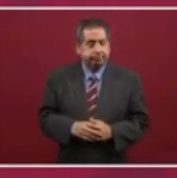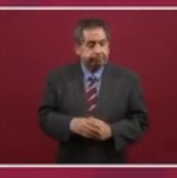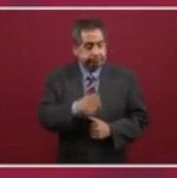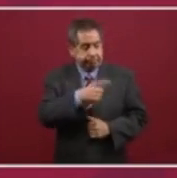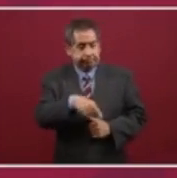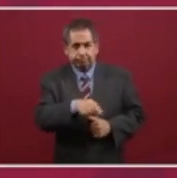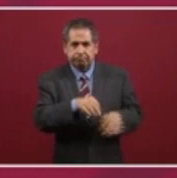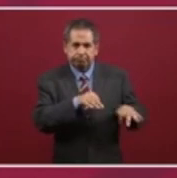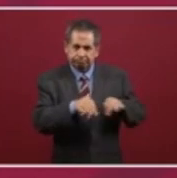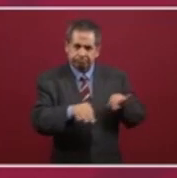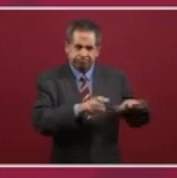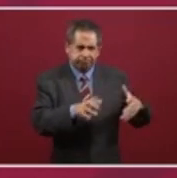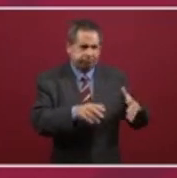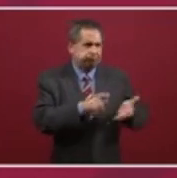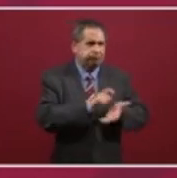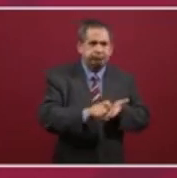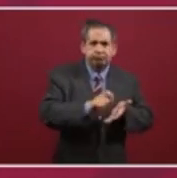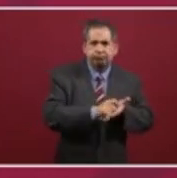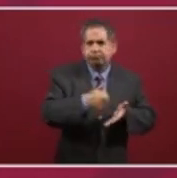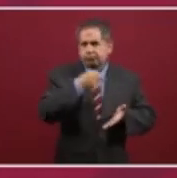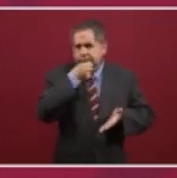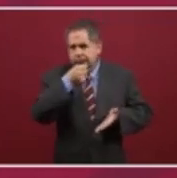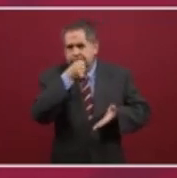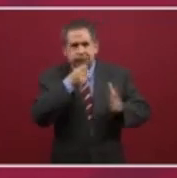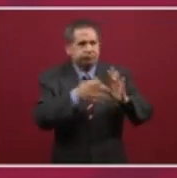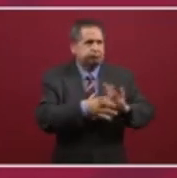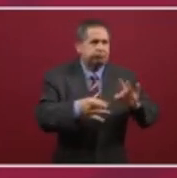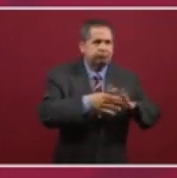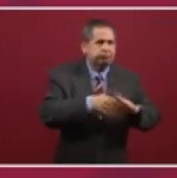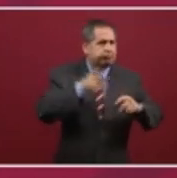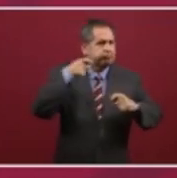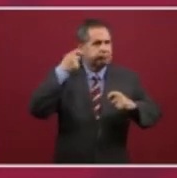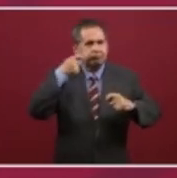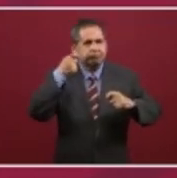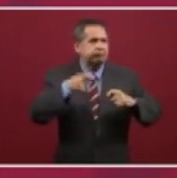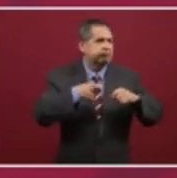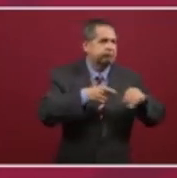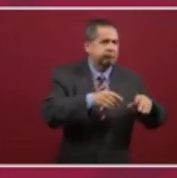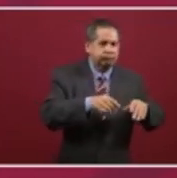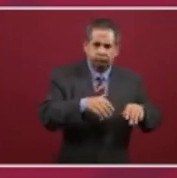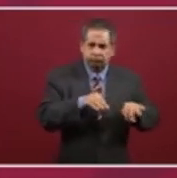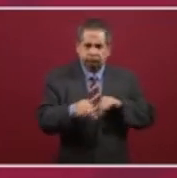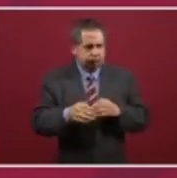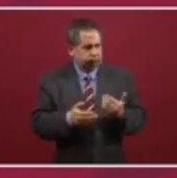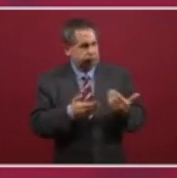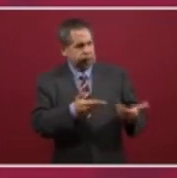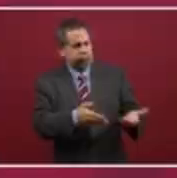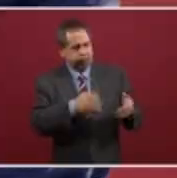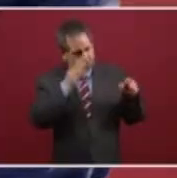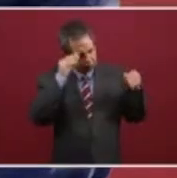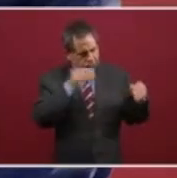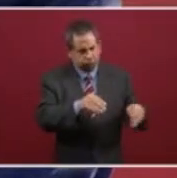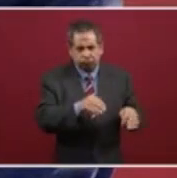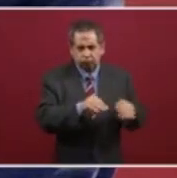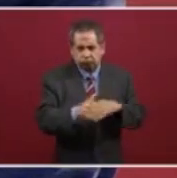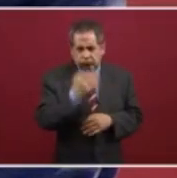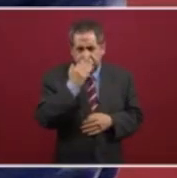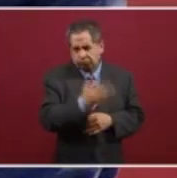trabajar y llevar a cabo su profesión, su oficio,